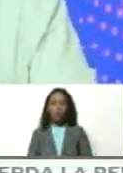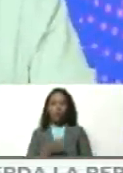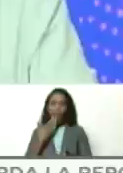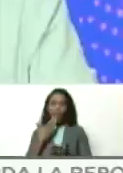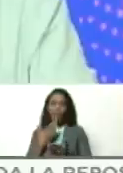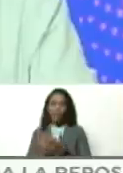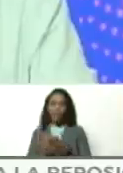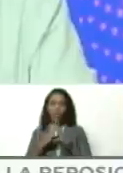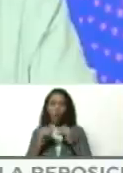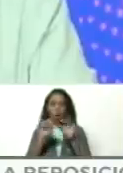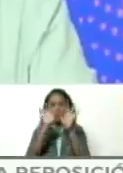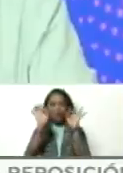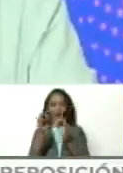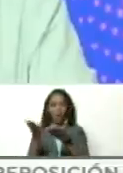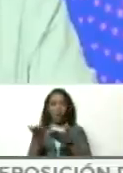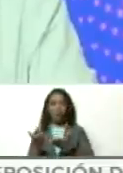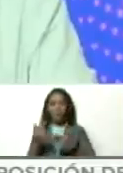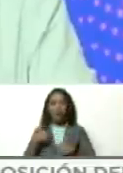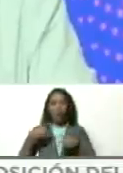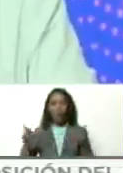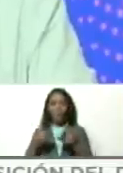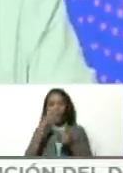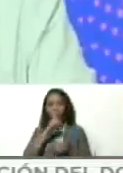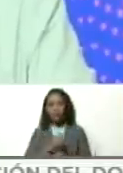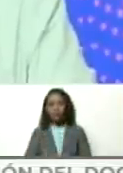Agradezco todo el regalo de este cumpleaños.